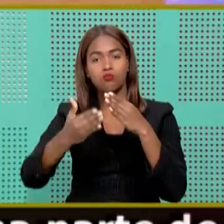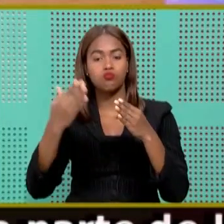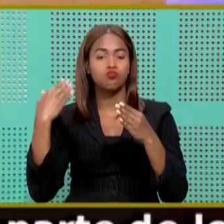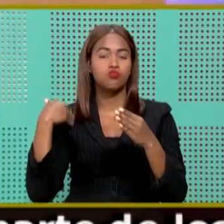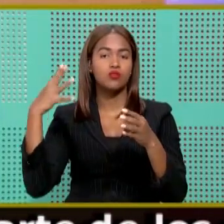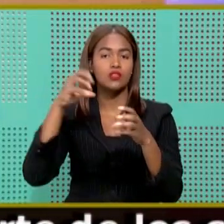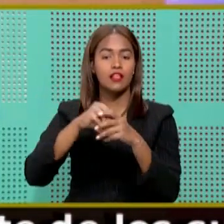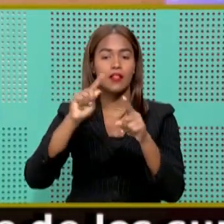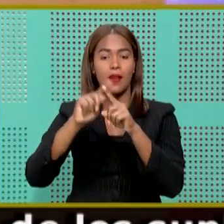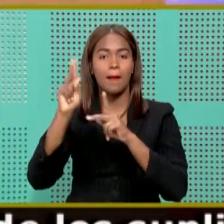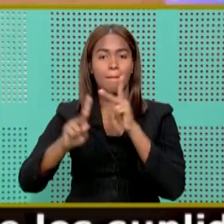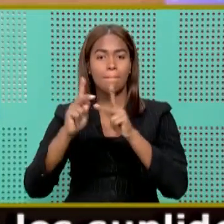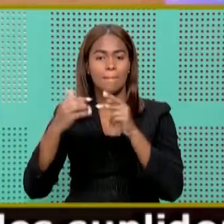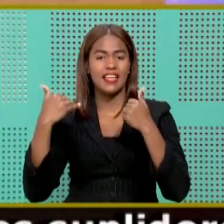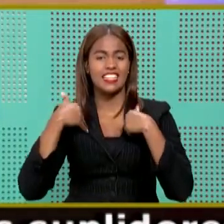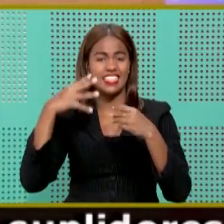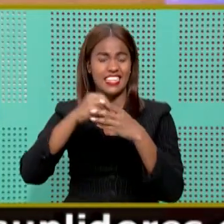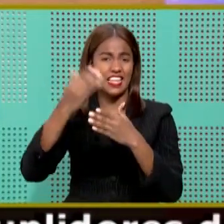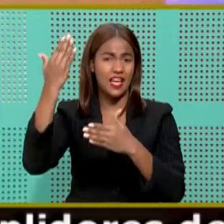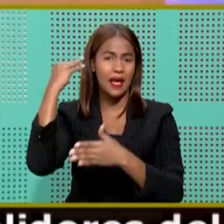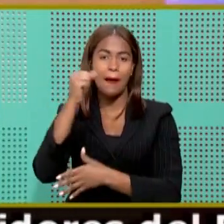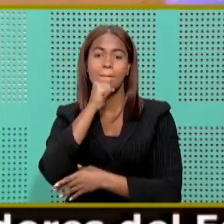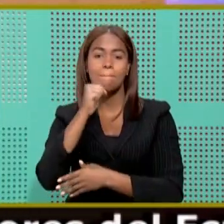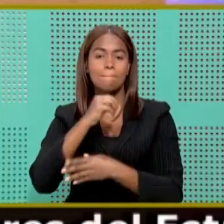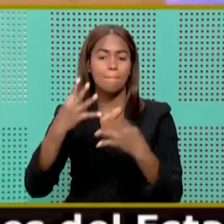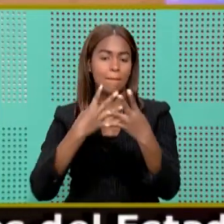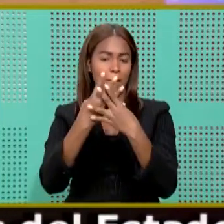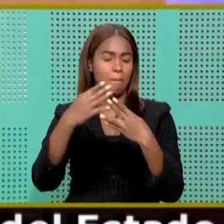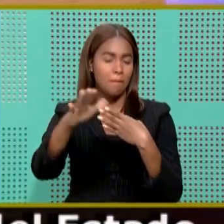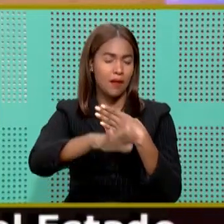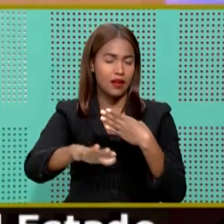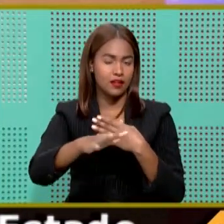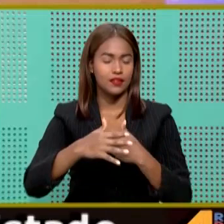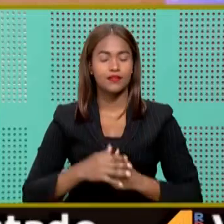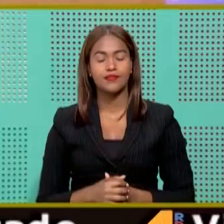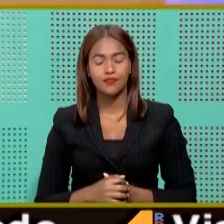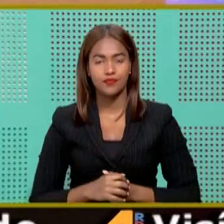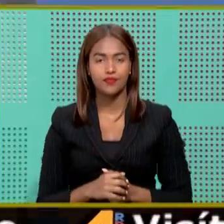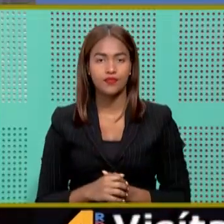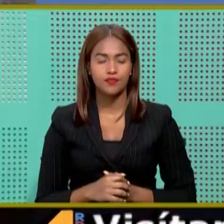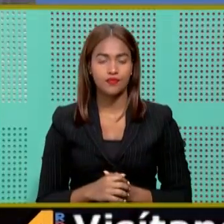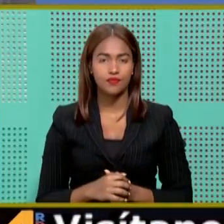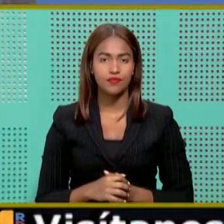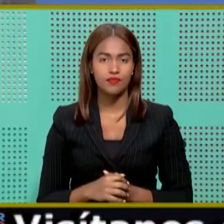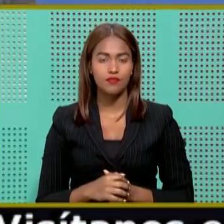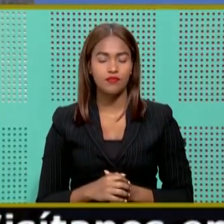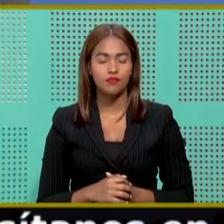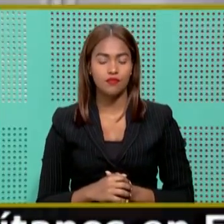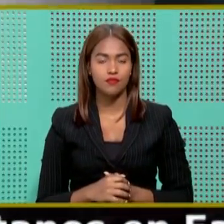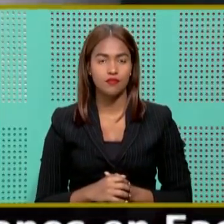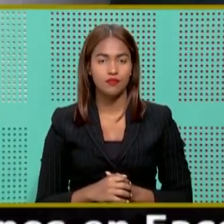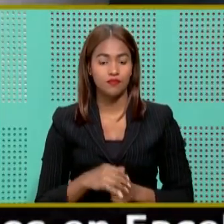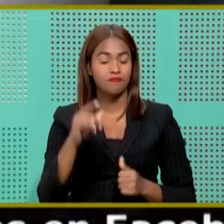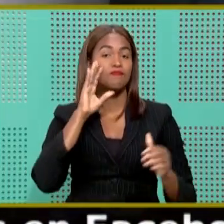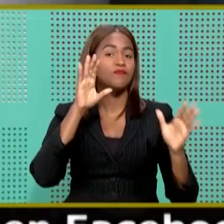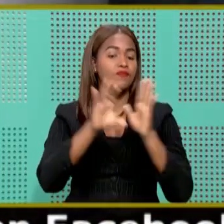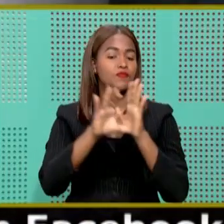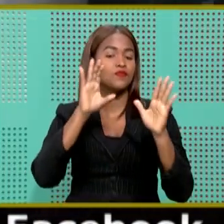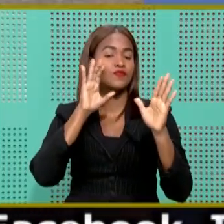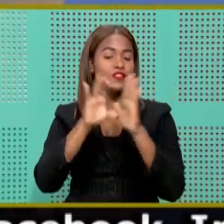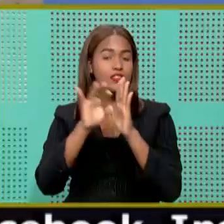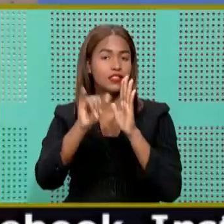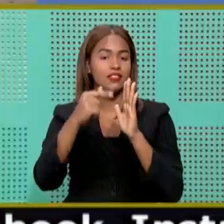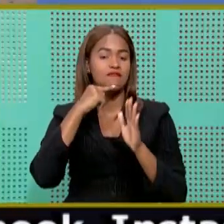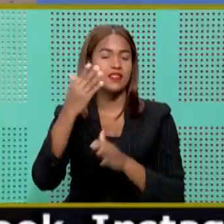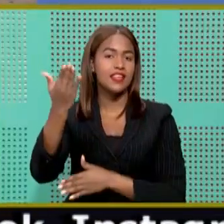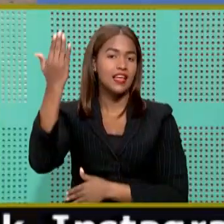y sobrepoblación que afectó al viejo penal de La Victoria. Veamos la siguiente historia. Estas imágenes son parte de un pasado